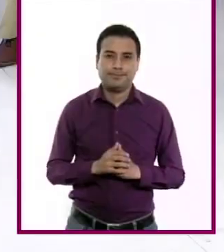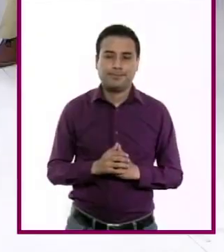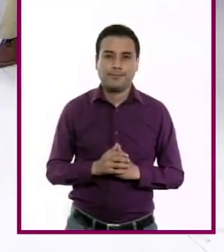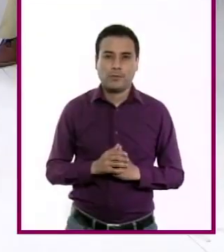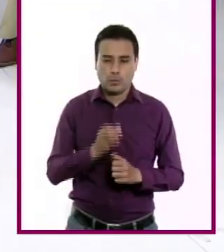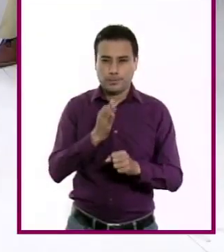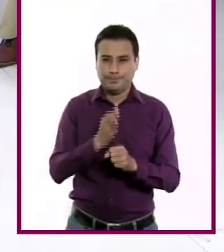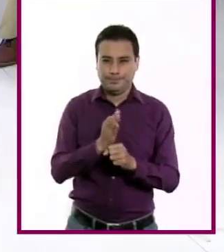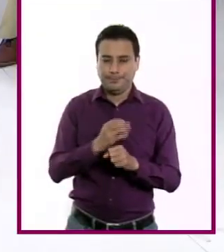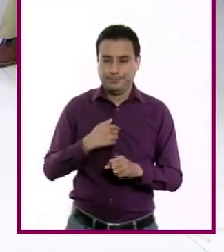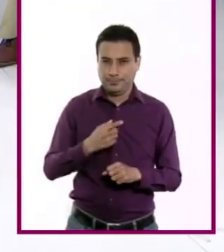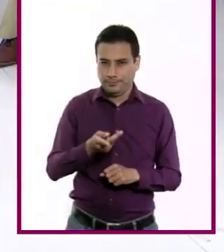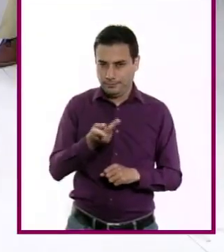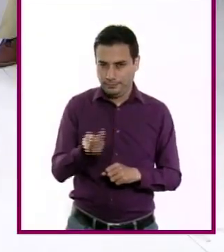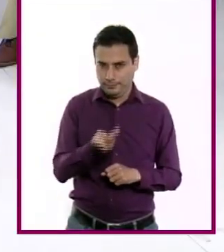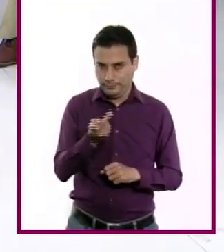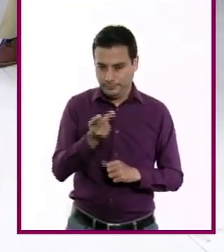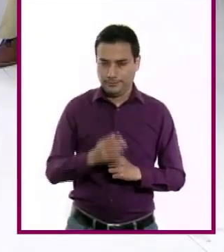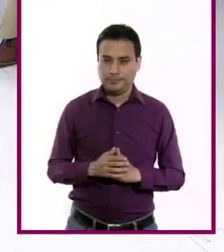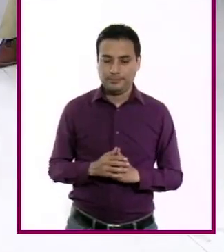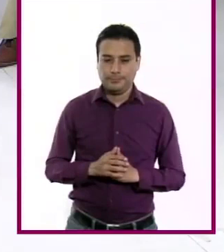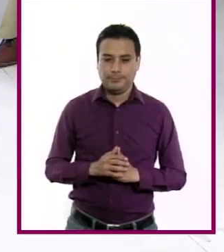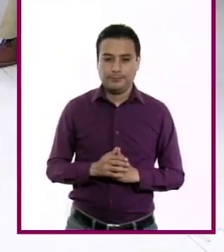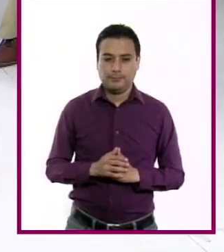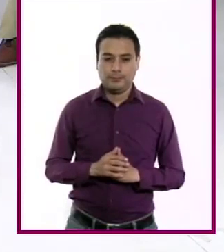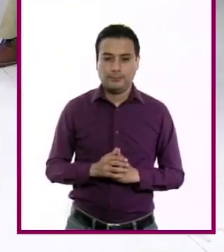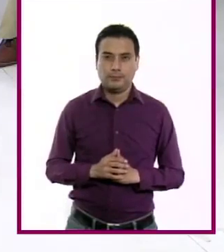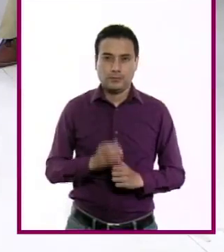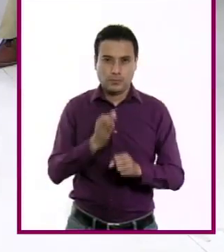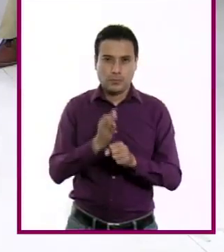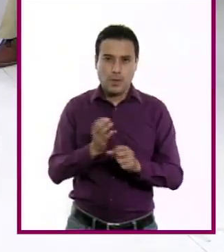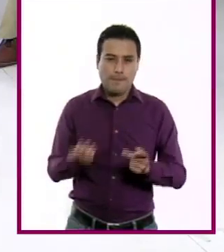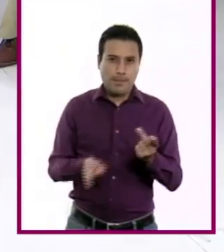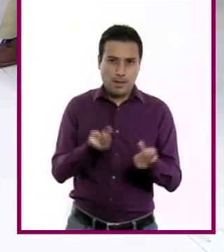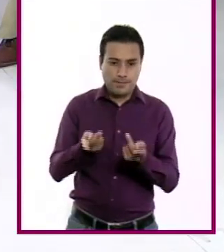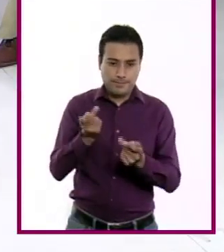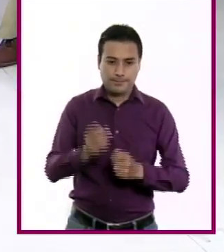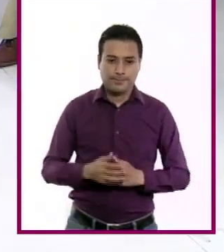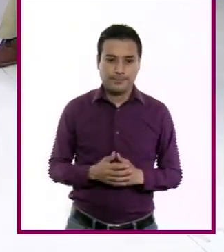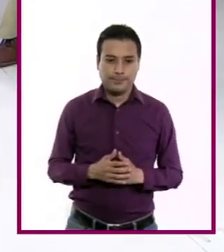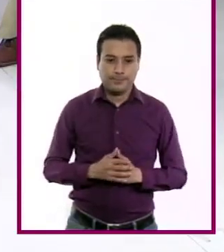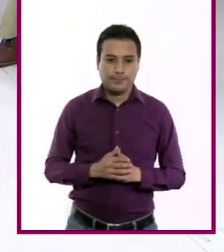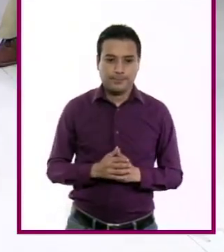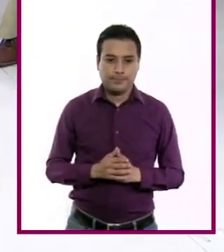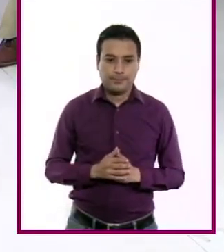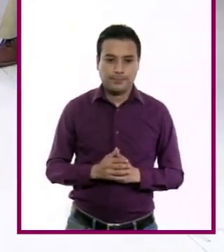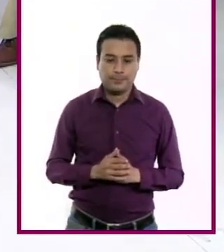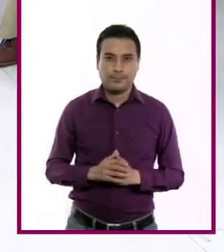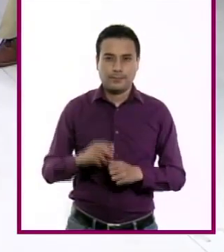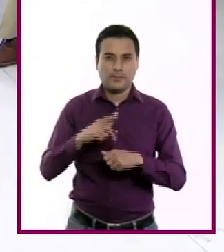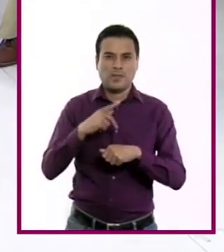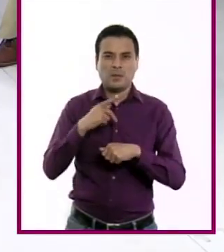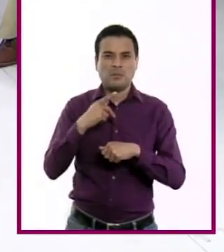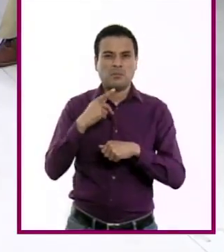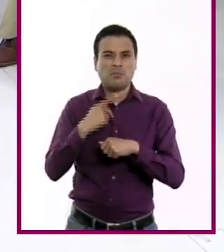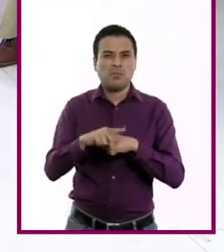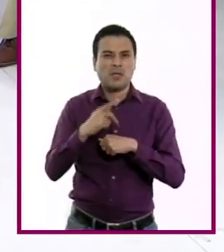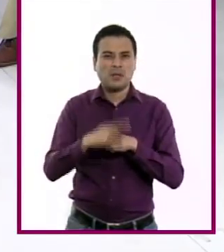una pregunta básica. Iniciamos con nuestra batería de preguntas. Amenazas